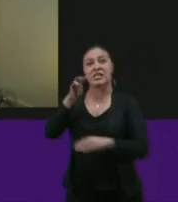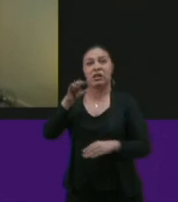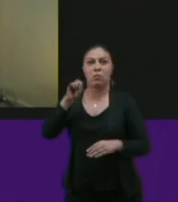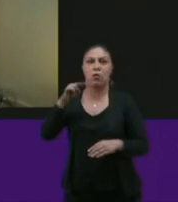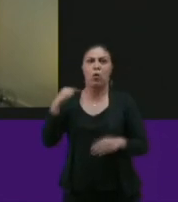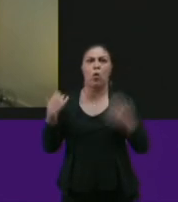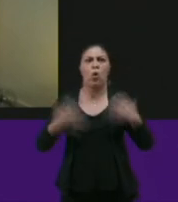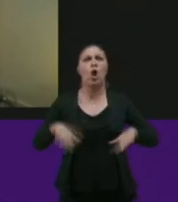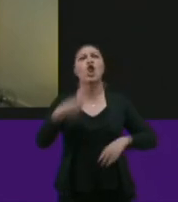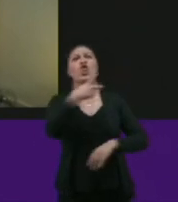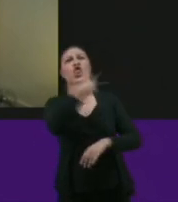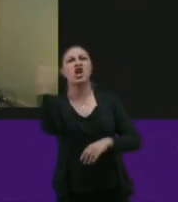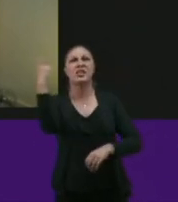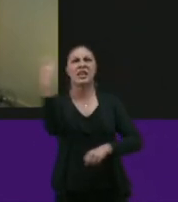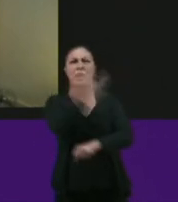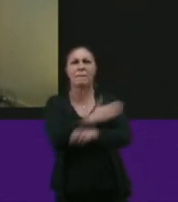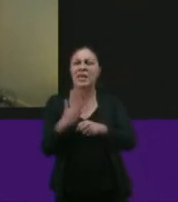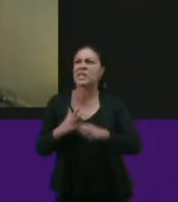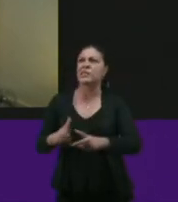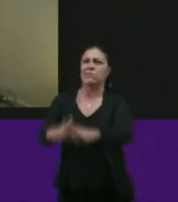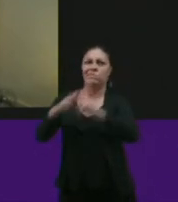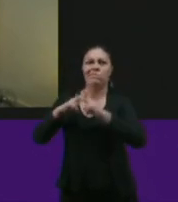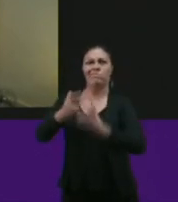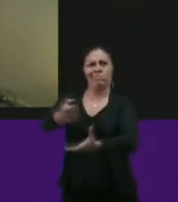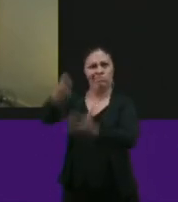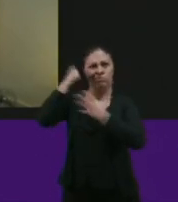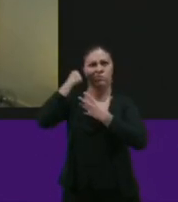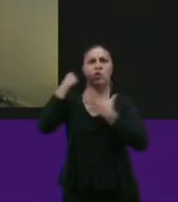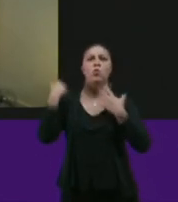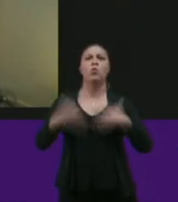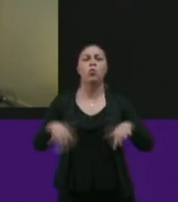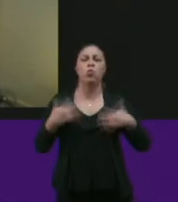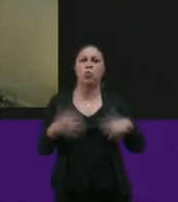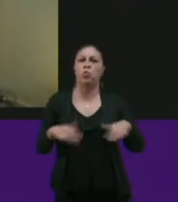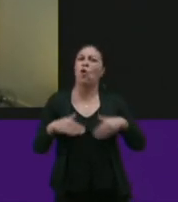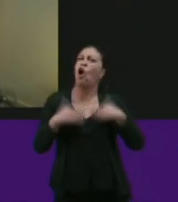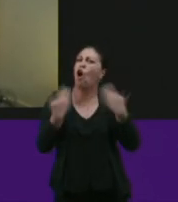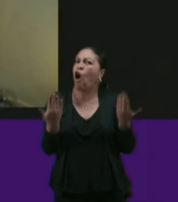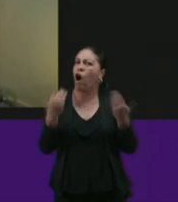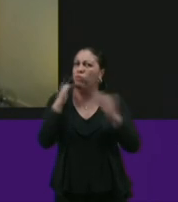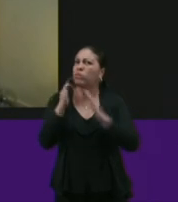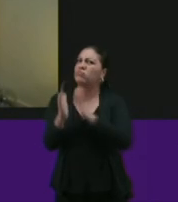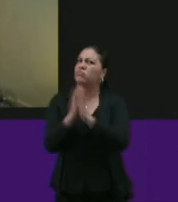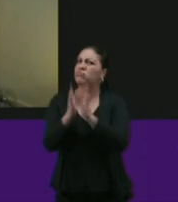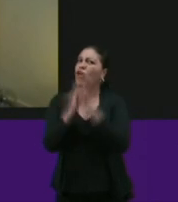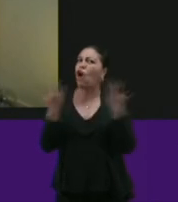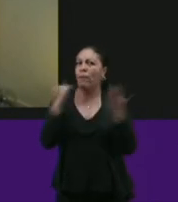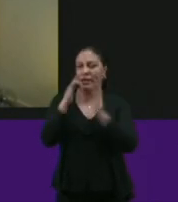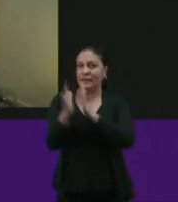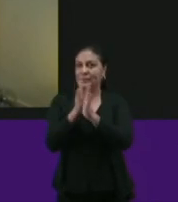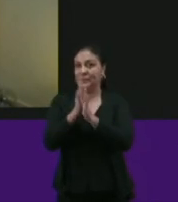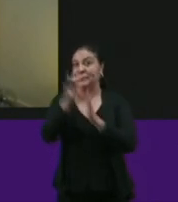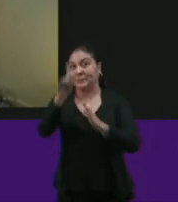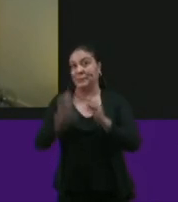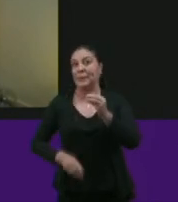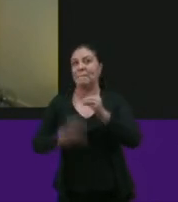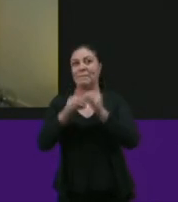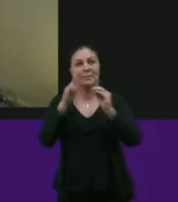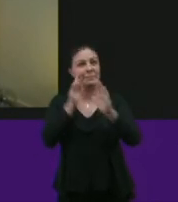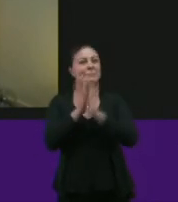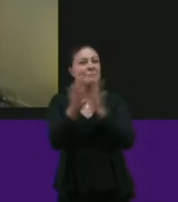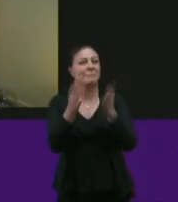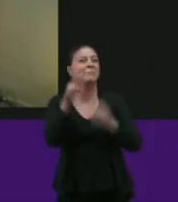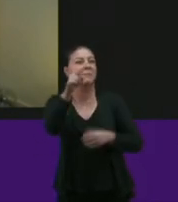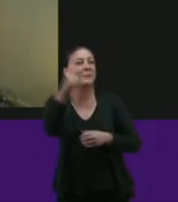grandes que ya después han empezado a levantar. Y otra cosa, ¿tú crees